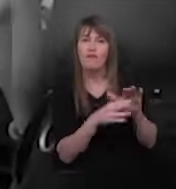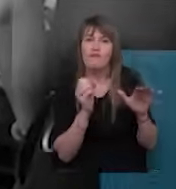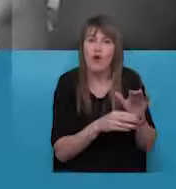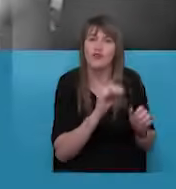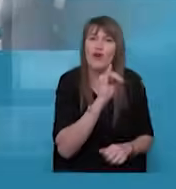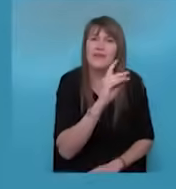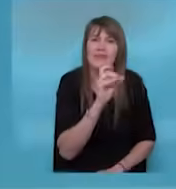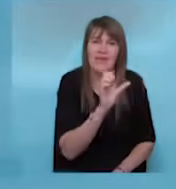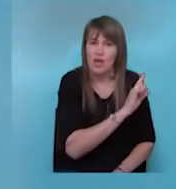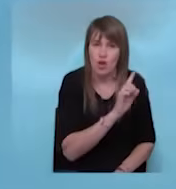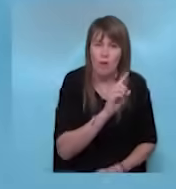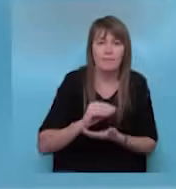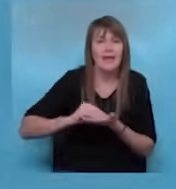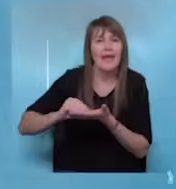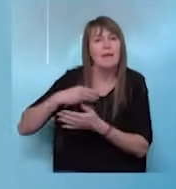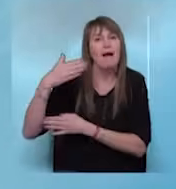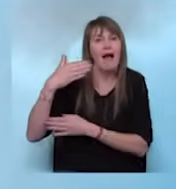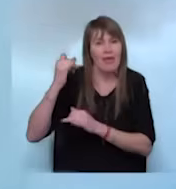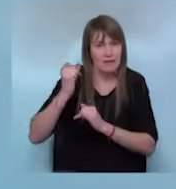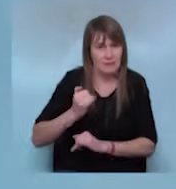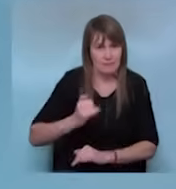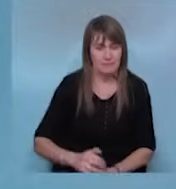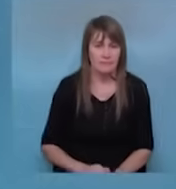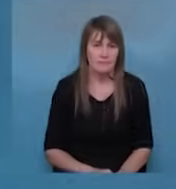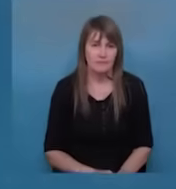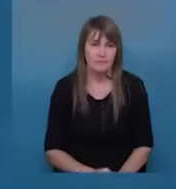sino directamente de la Embajada.